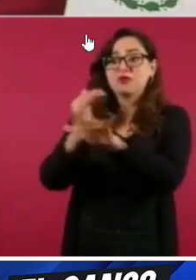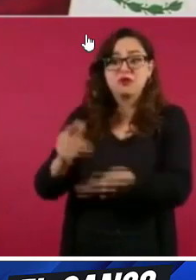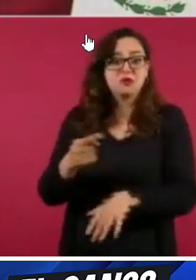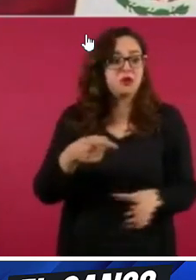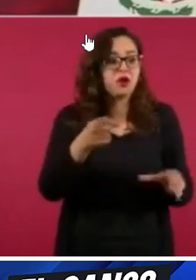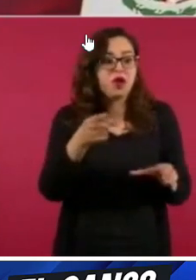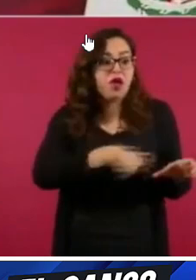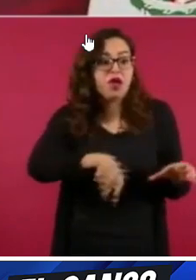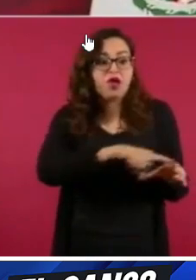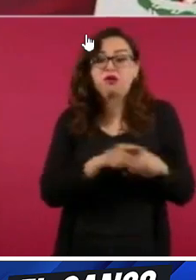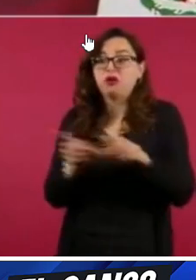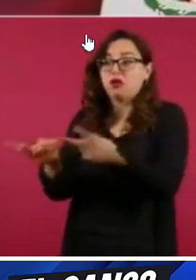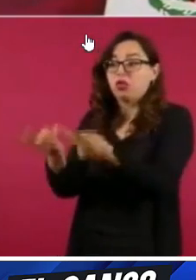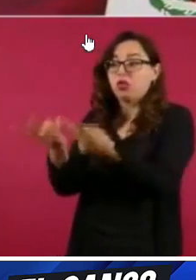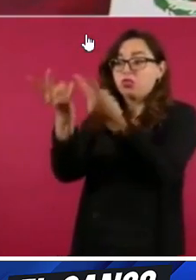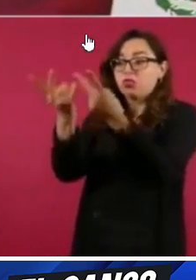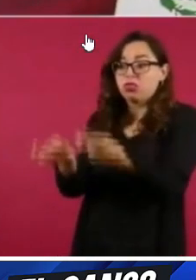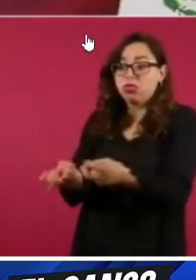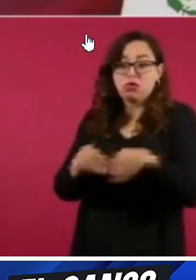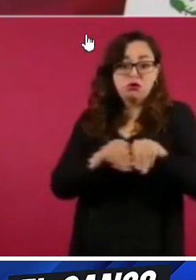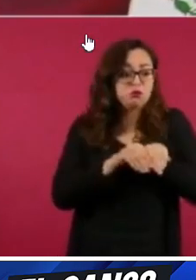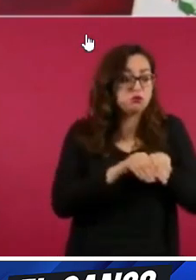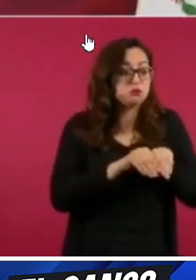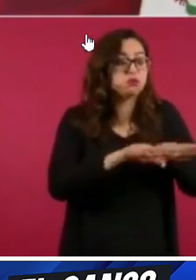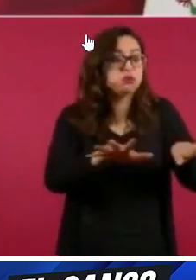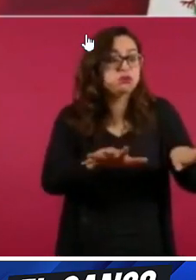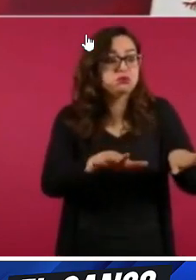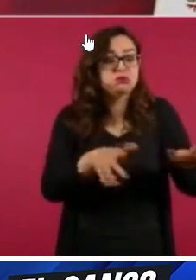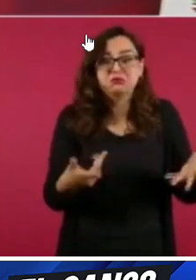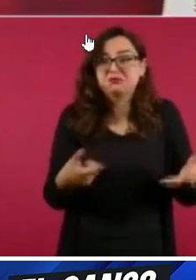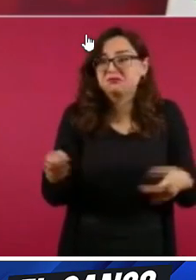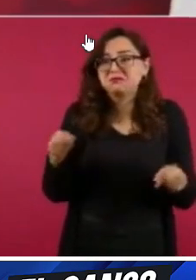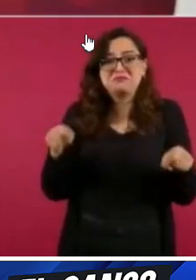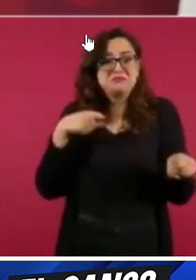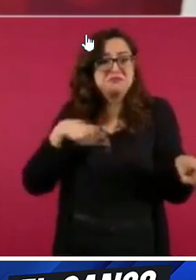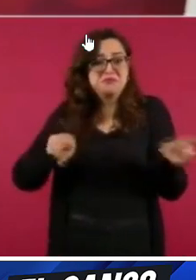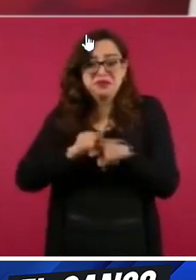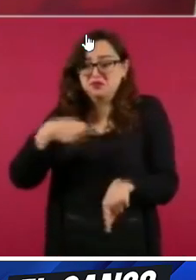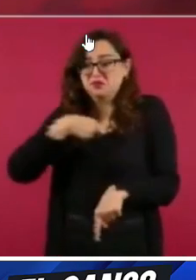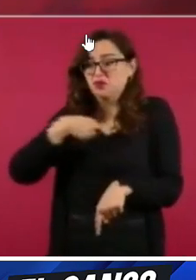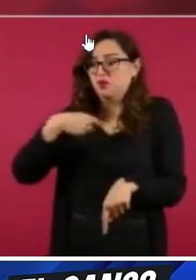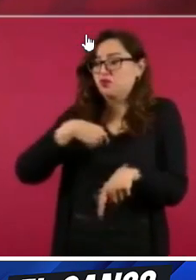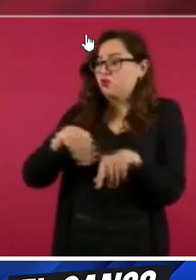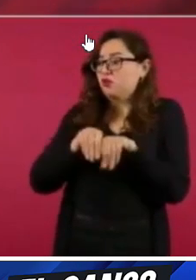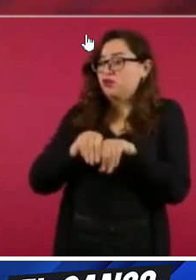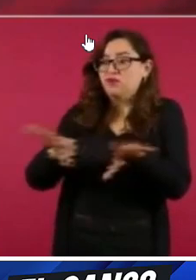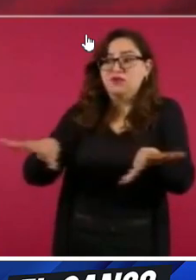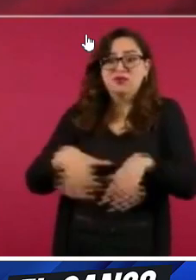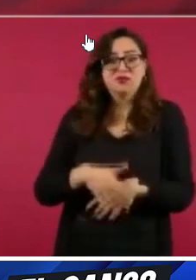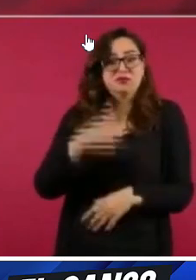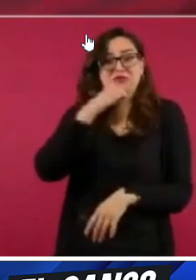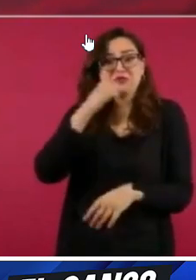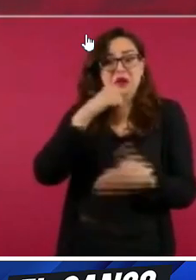todo lo que se dice ahí, es cierto, y se ha